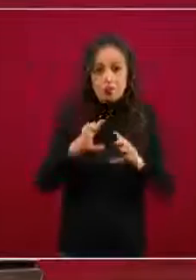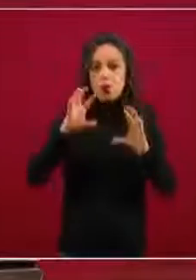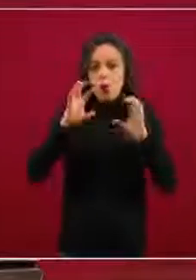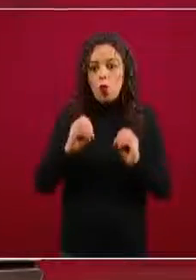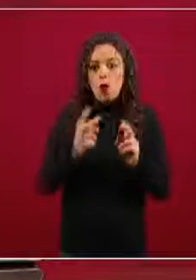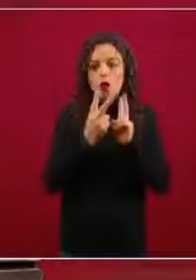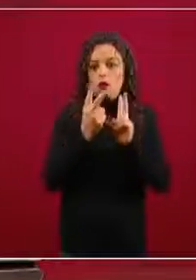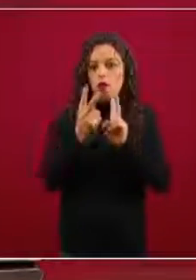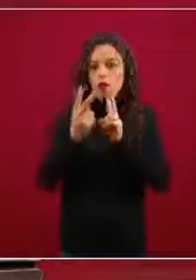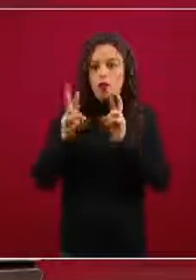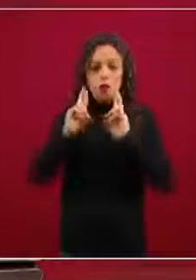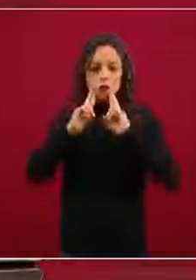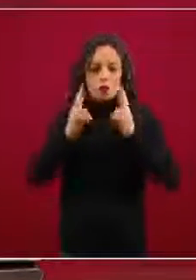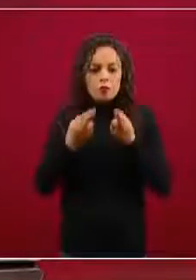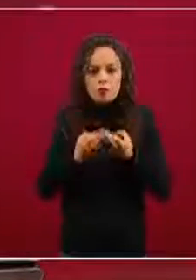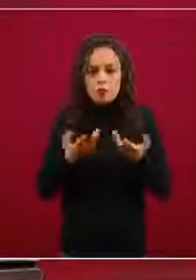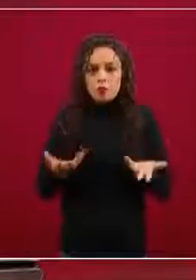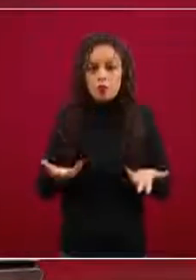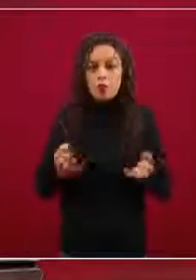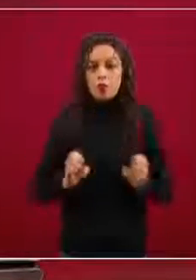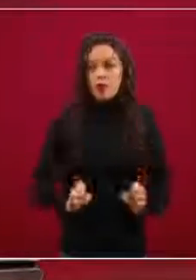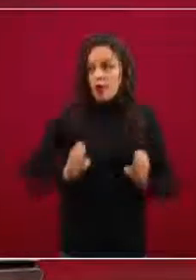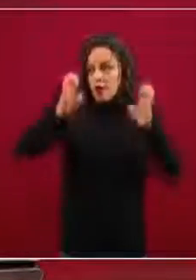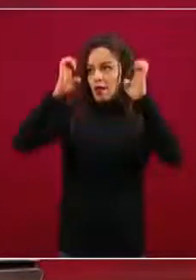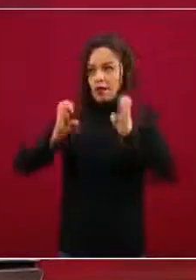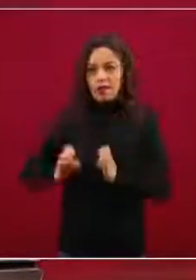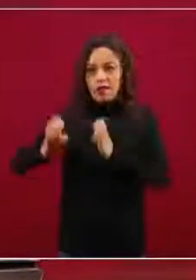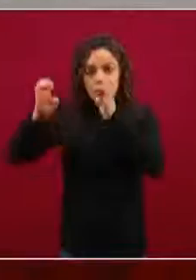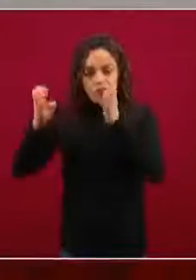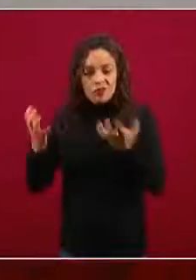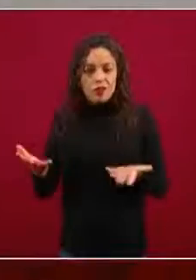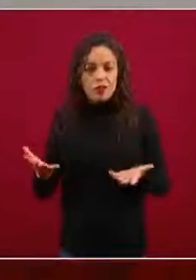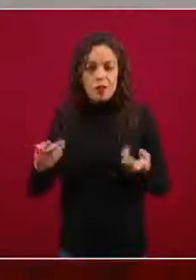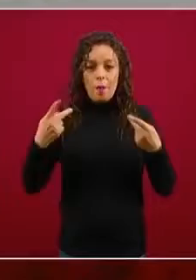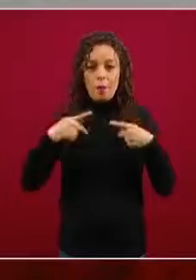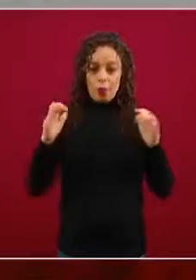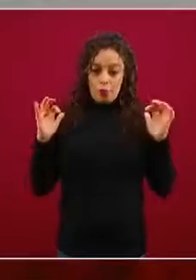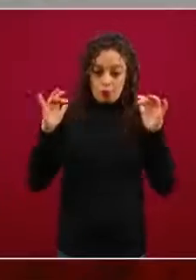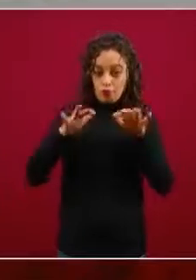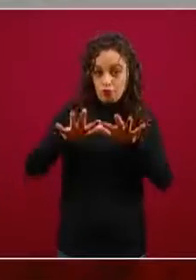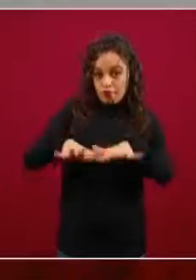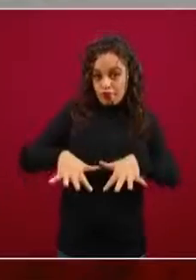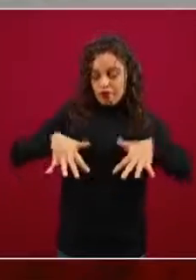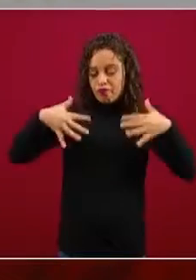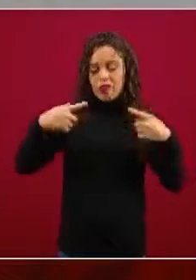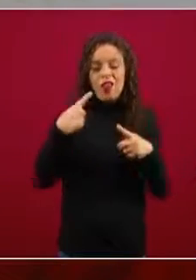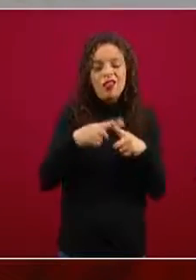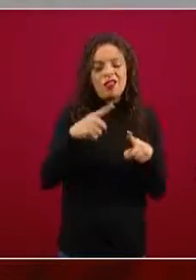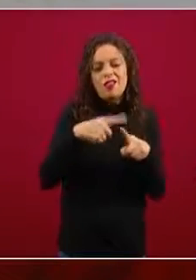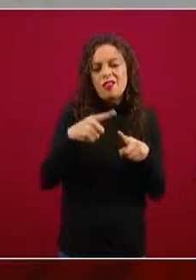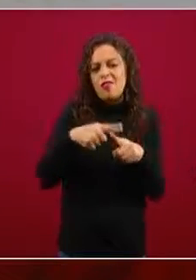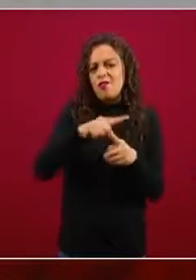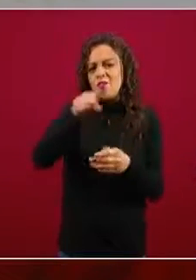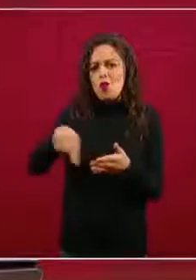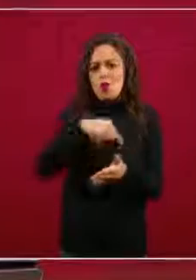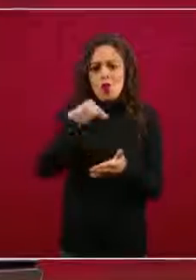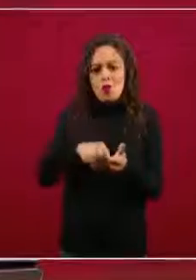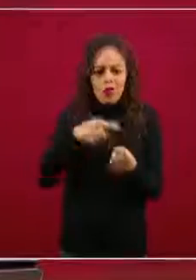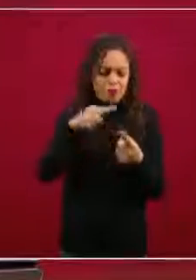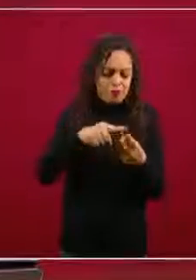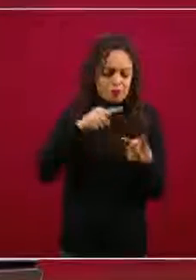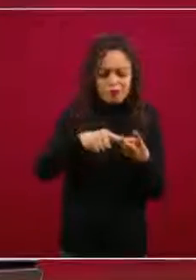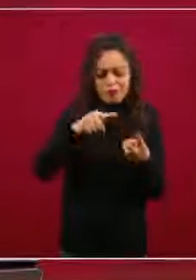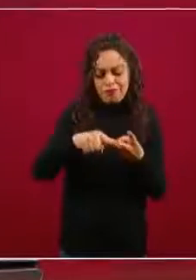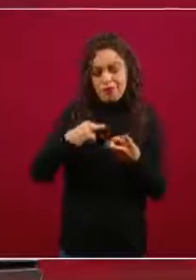vecinos, en un condominio, en una asamblea comunitaria, en cualquier espacio donde se presente esta situación.